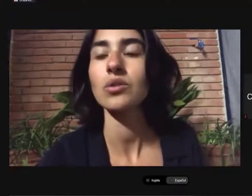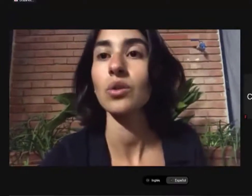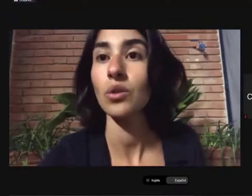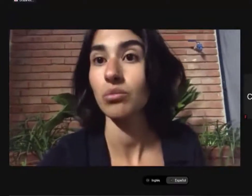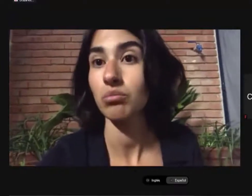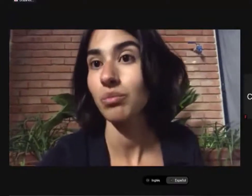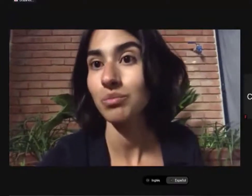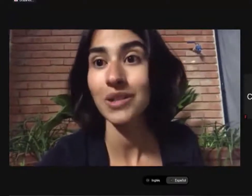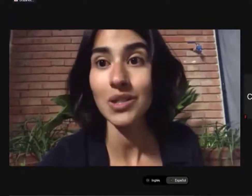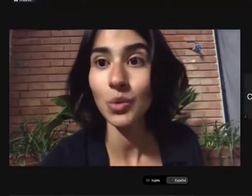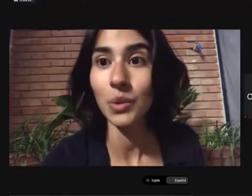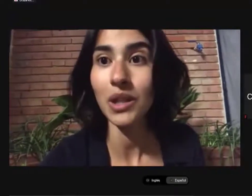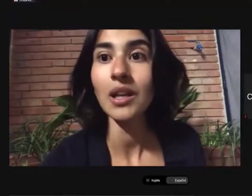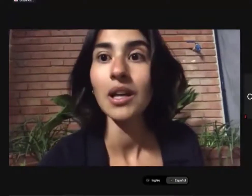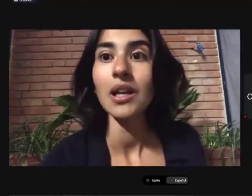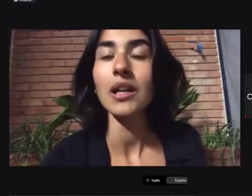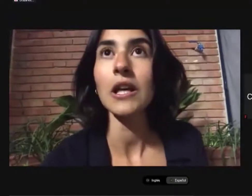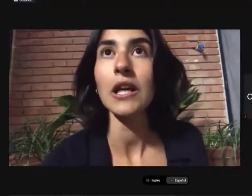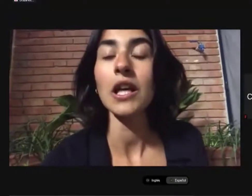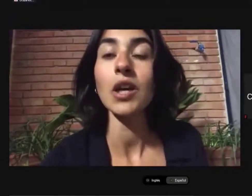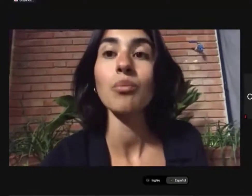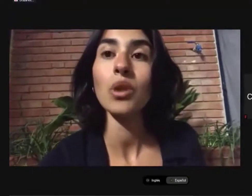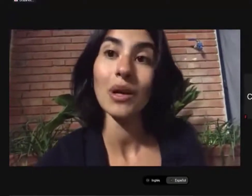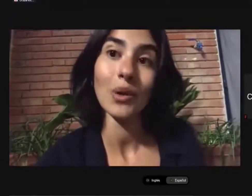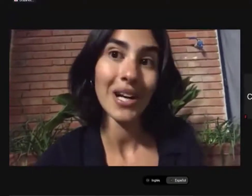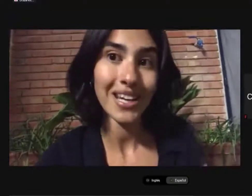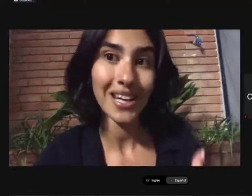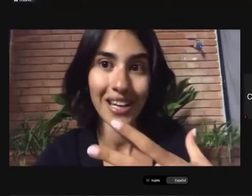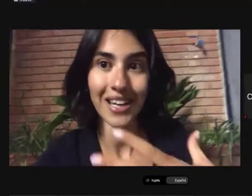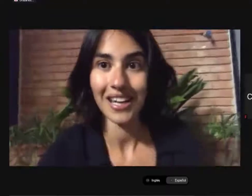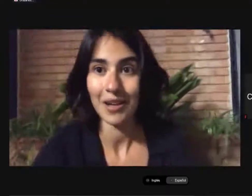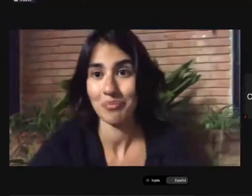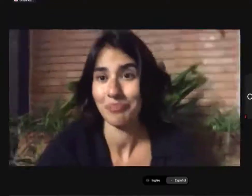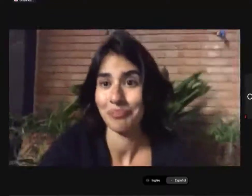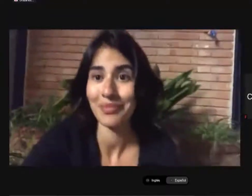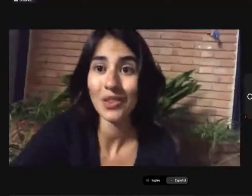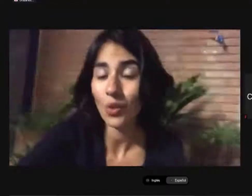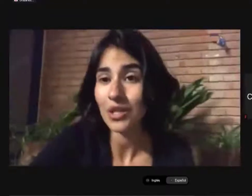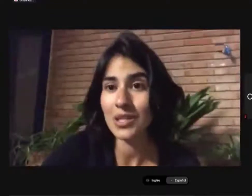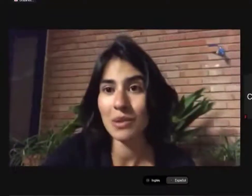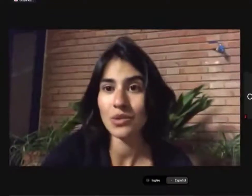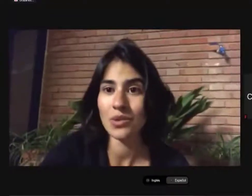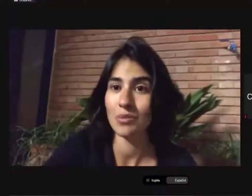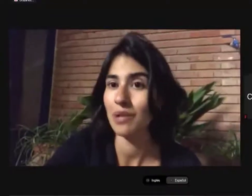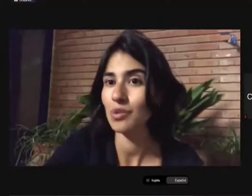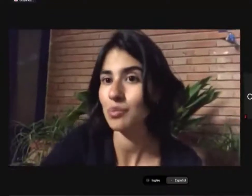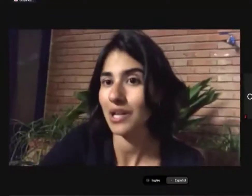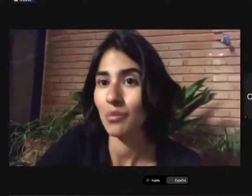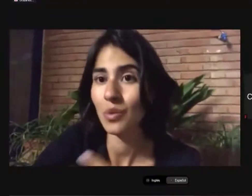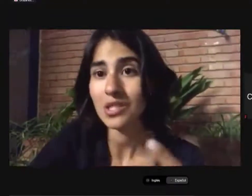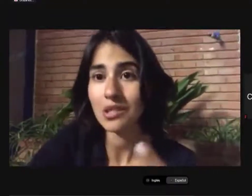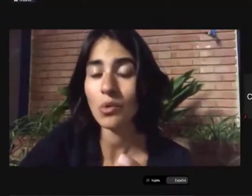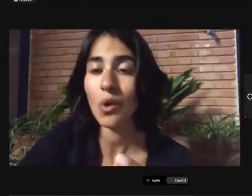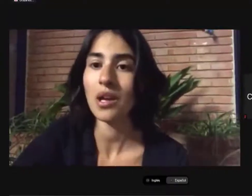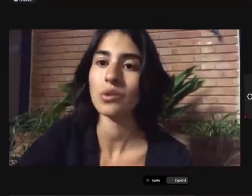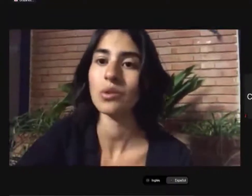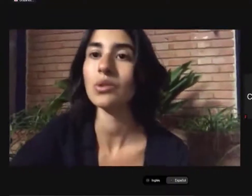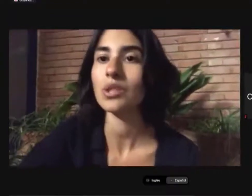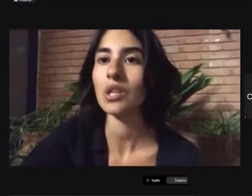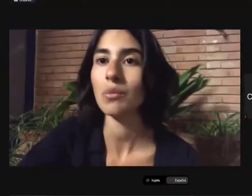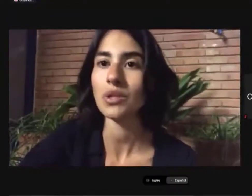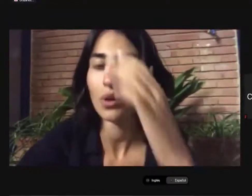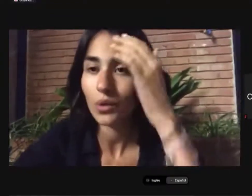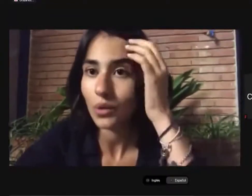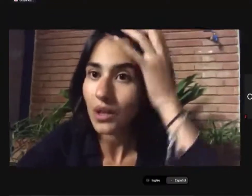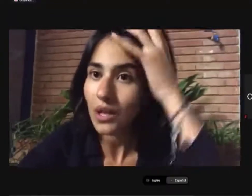este congreso descubrí y pude valorar que todas las personas valemos para muchísimo y que